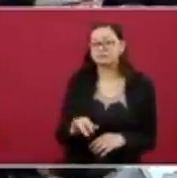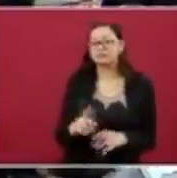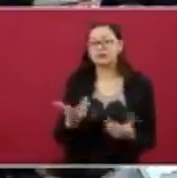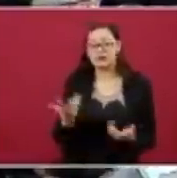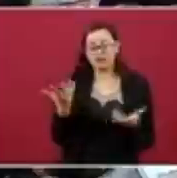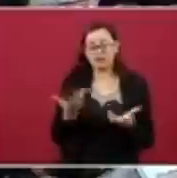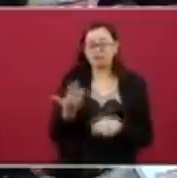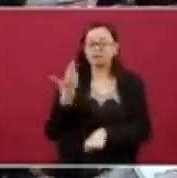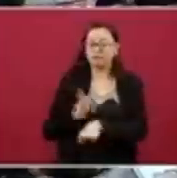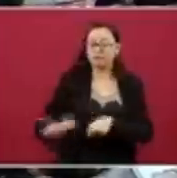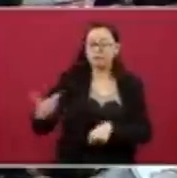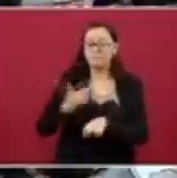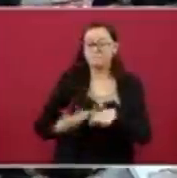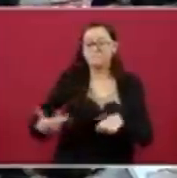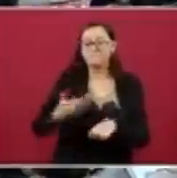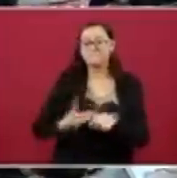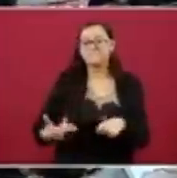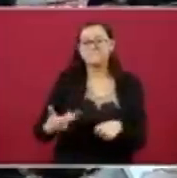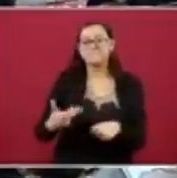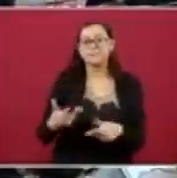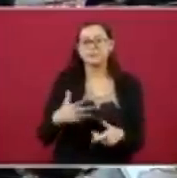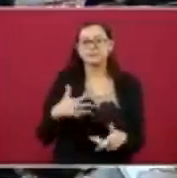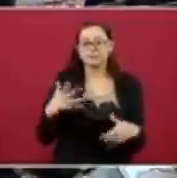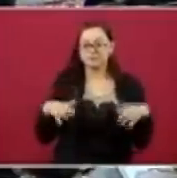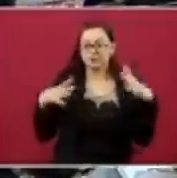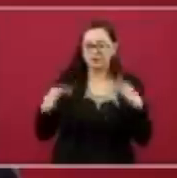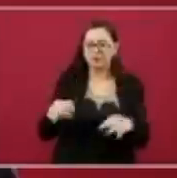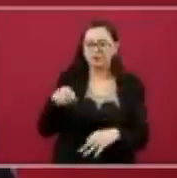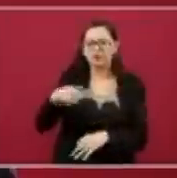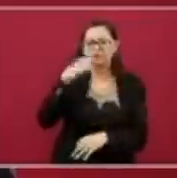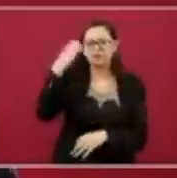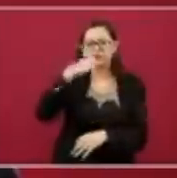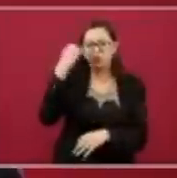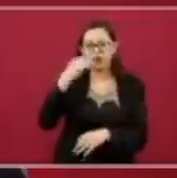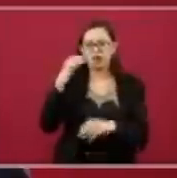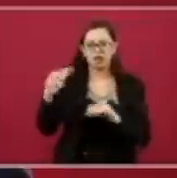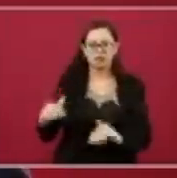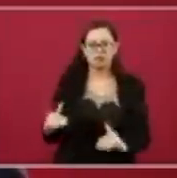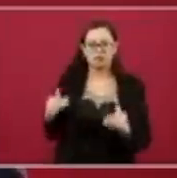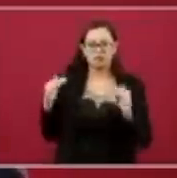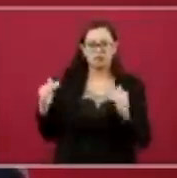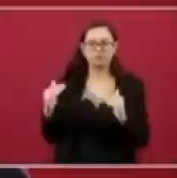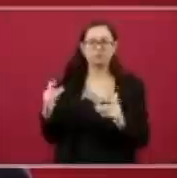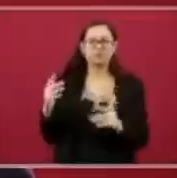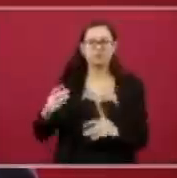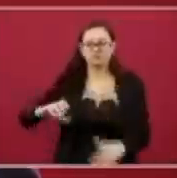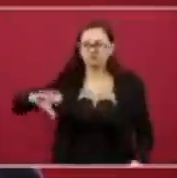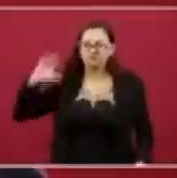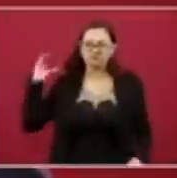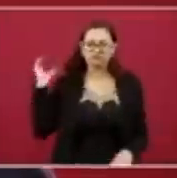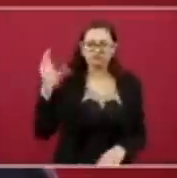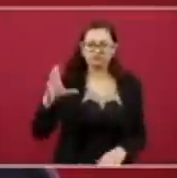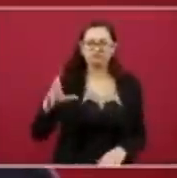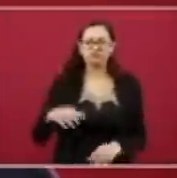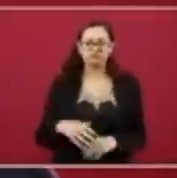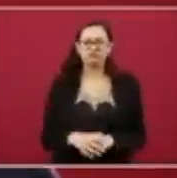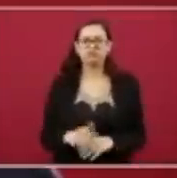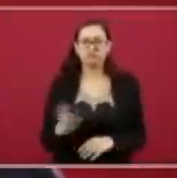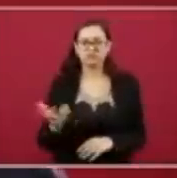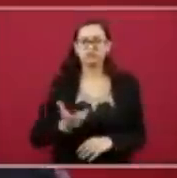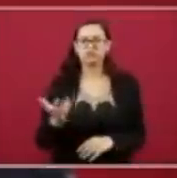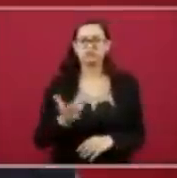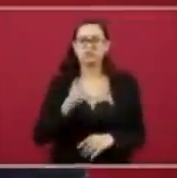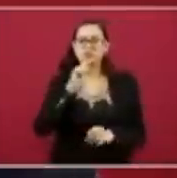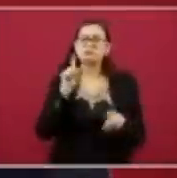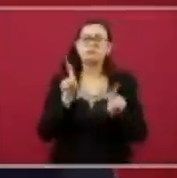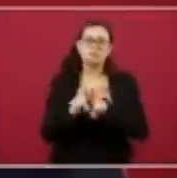facilidades para la creación de escuelas y de academias para el fútbol americano y para